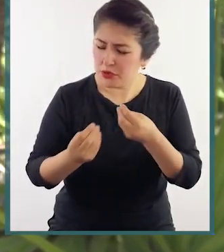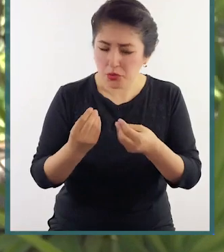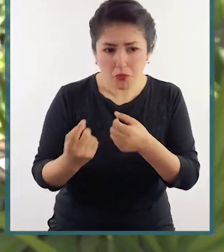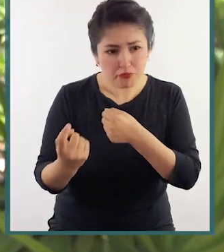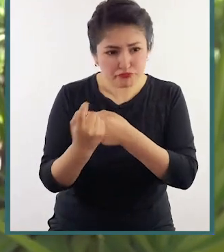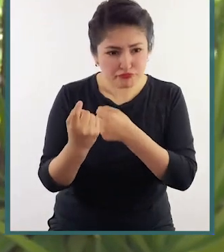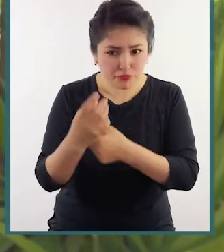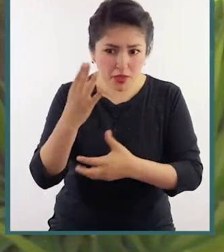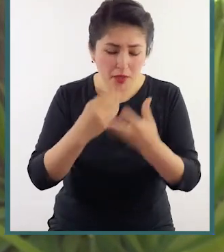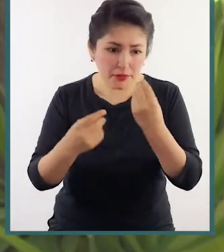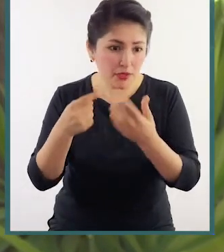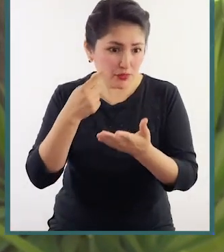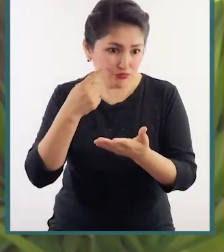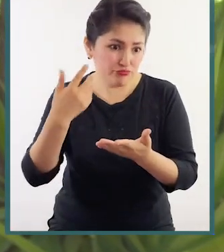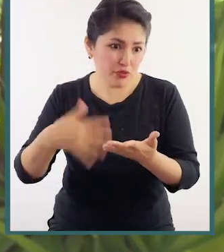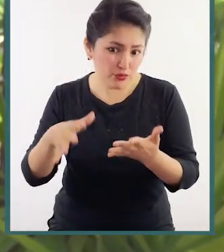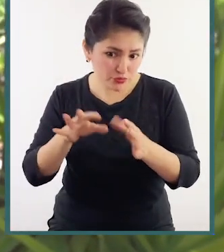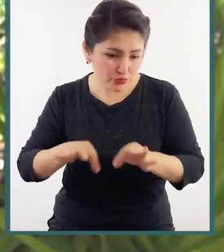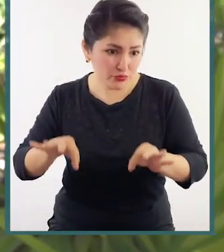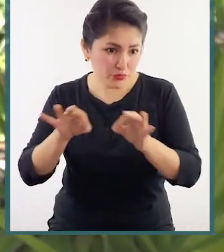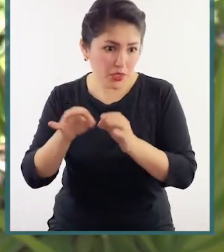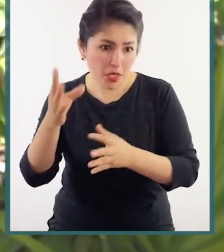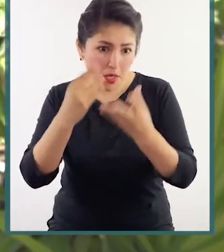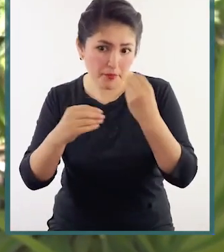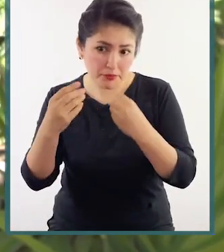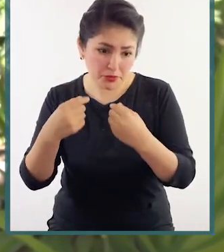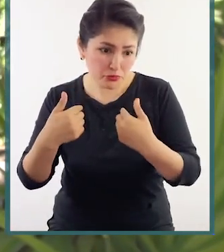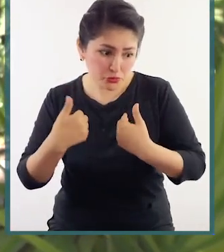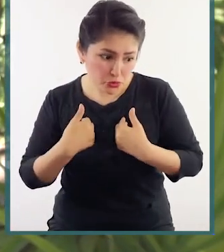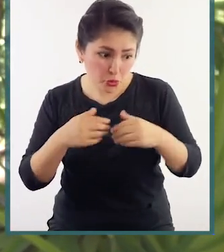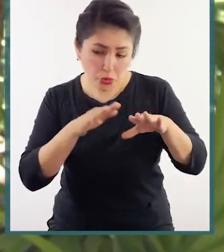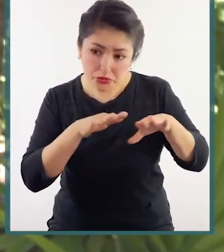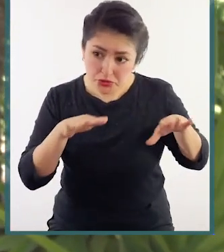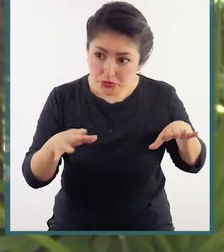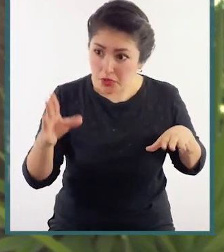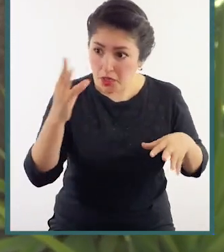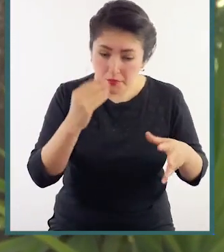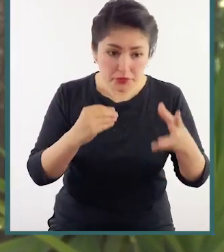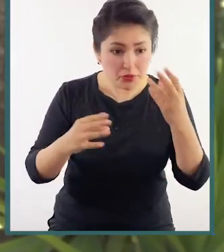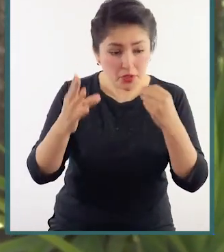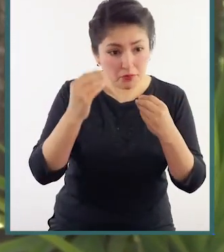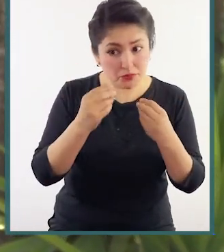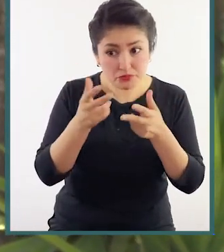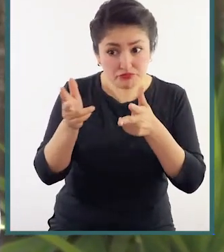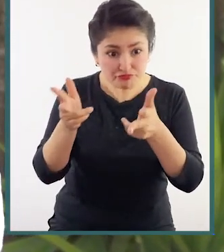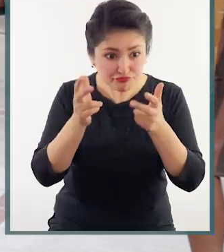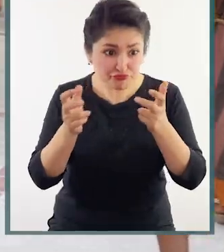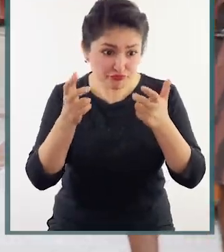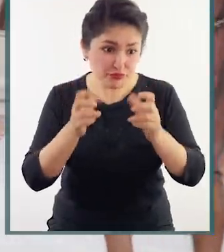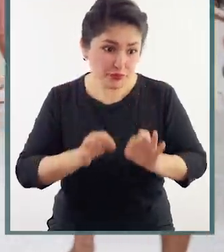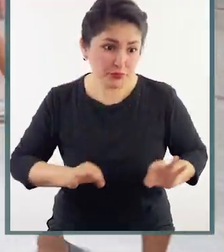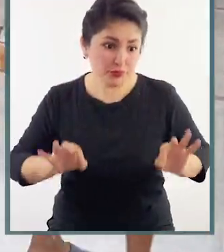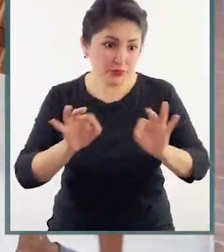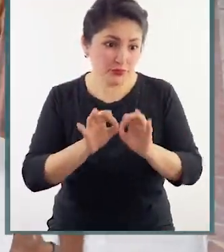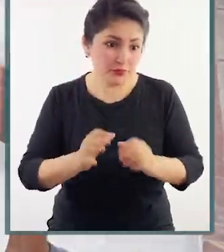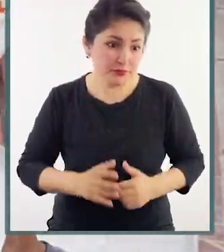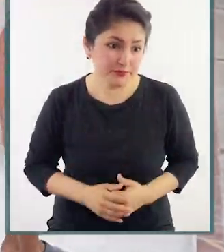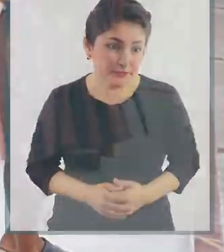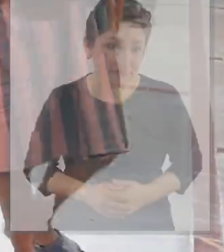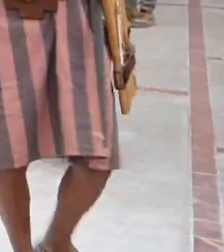y eso es muy importante y valioso que lo conozcan los niños que han venido también a ver un poco de esto.